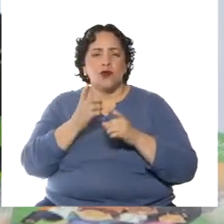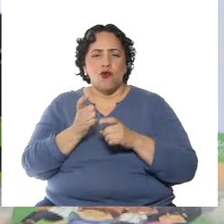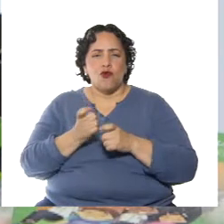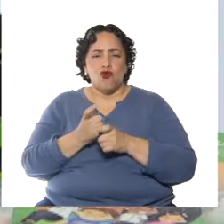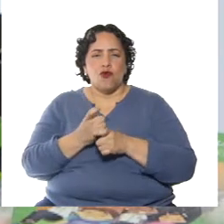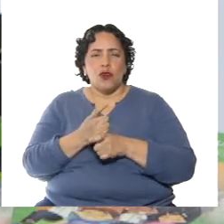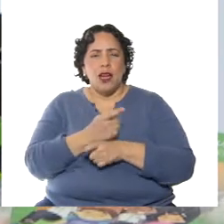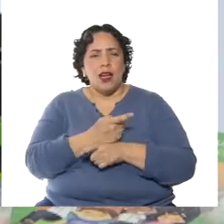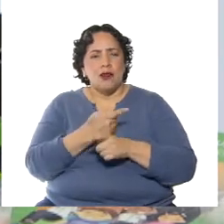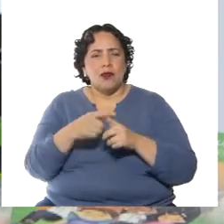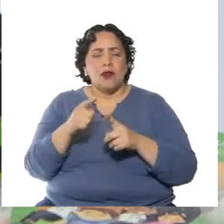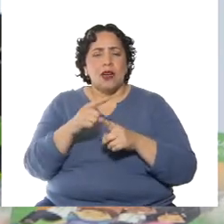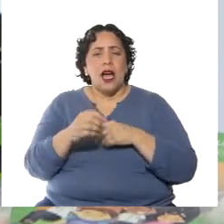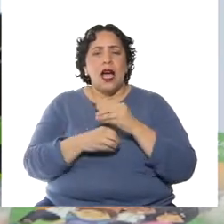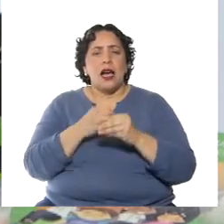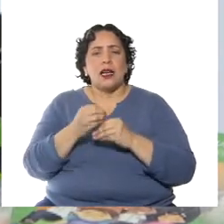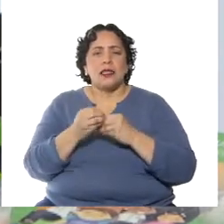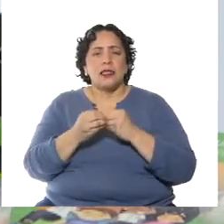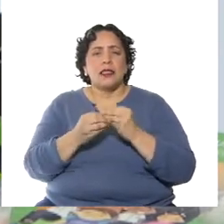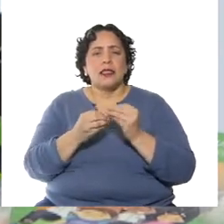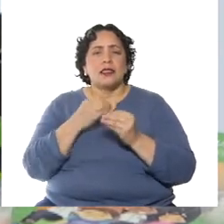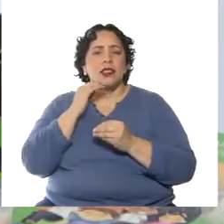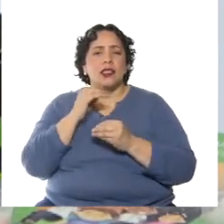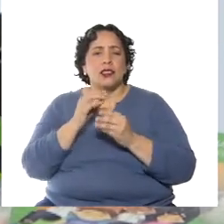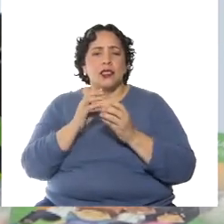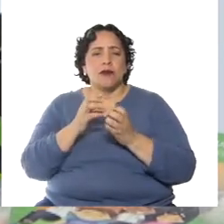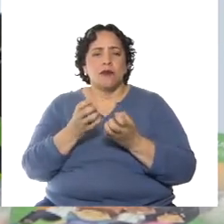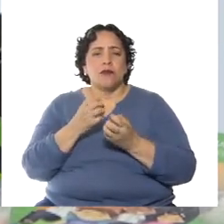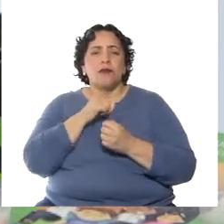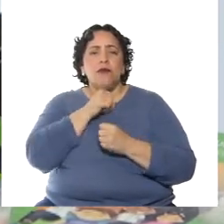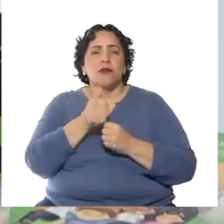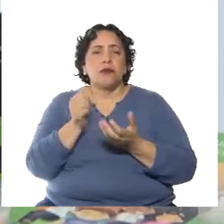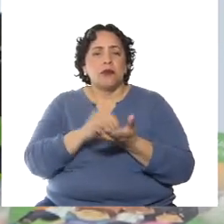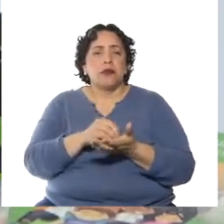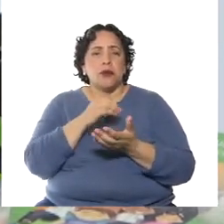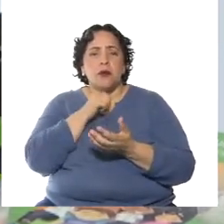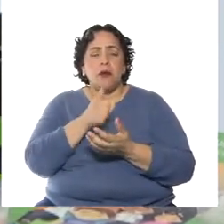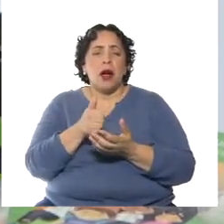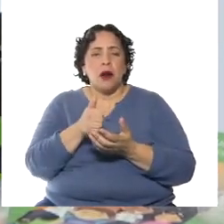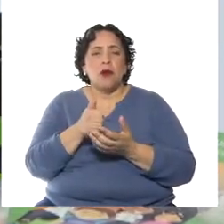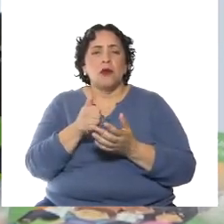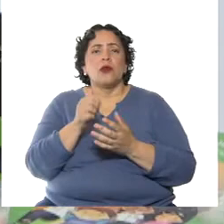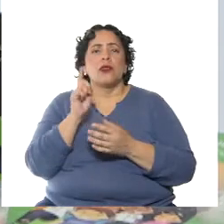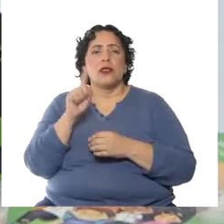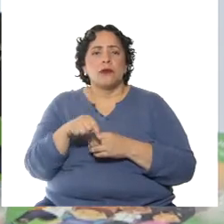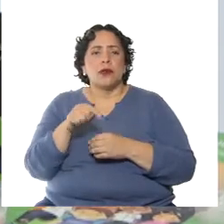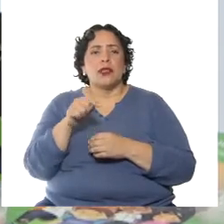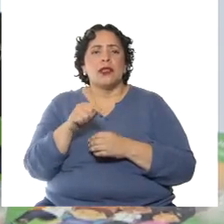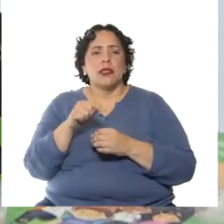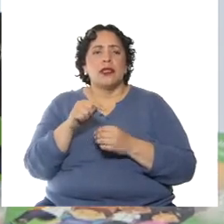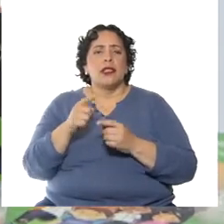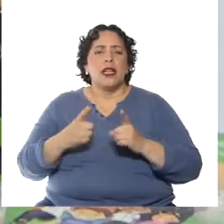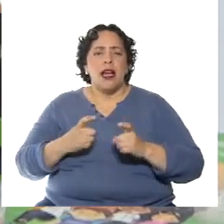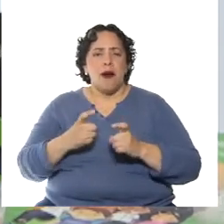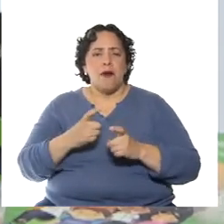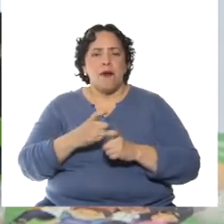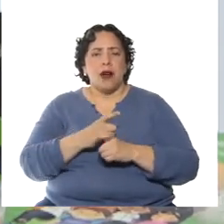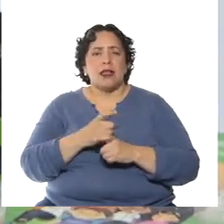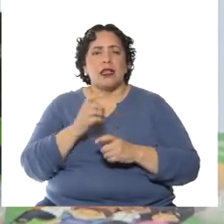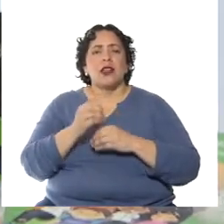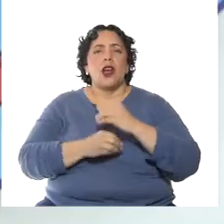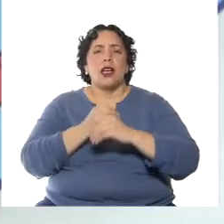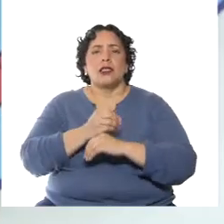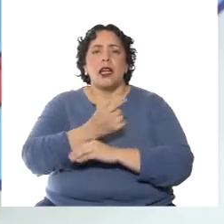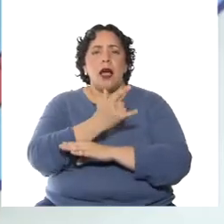esos alimentos hacen que se descompongan, y aparte que hace que se descompongan, las bacterias también forman parte del ambiente,